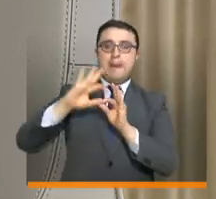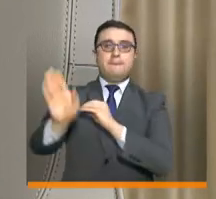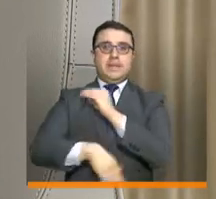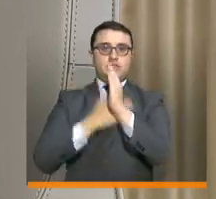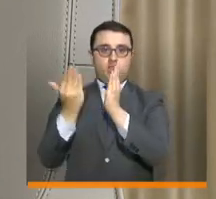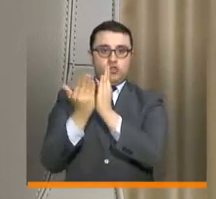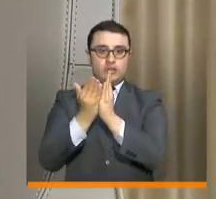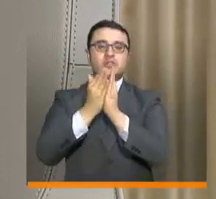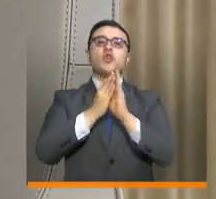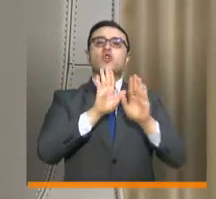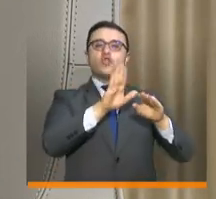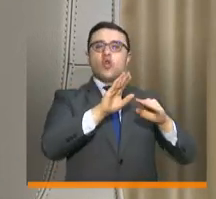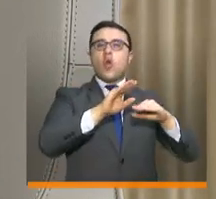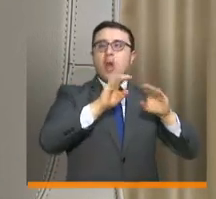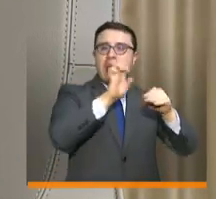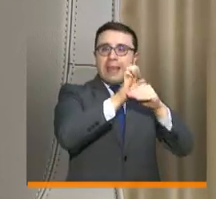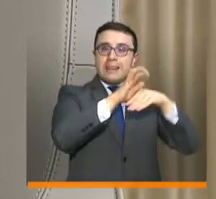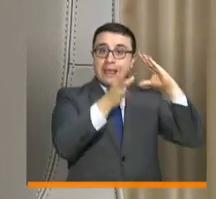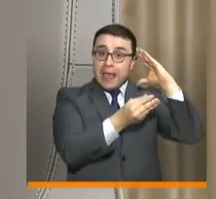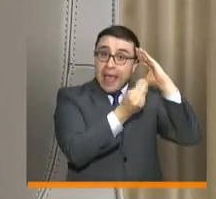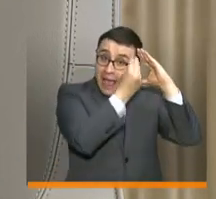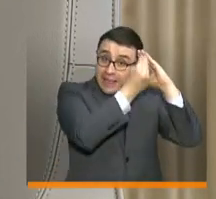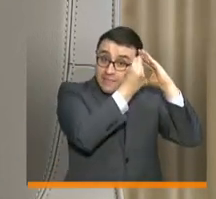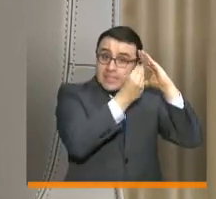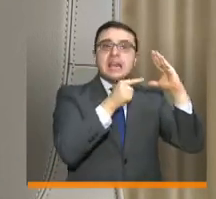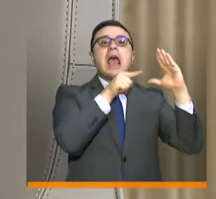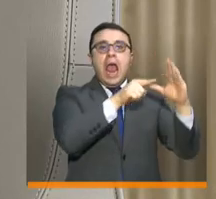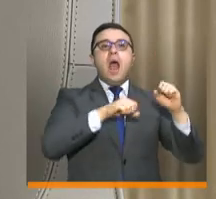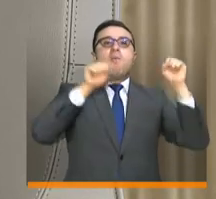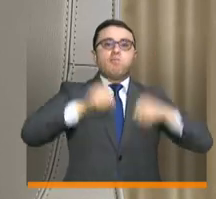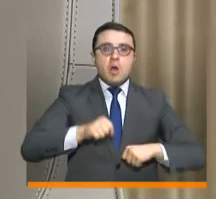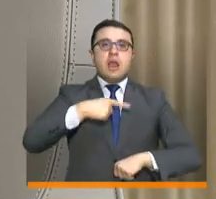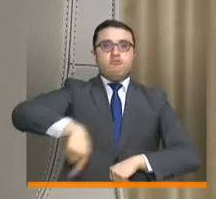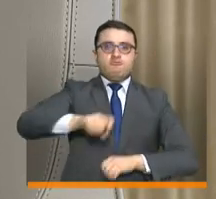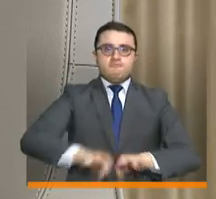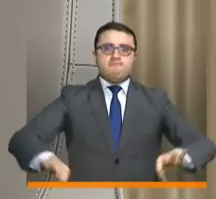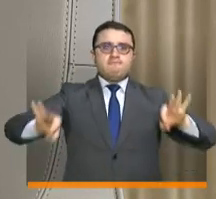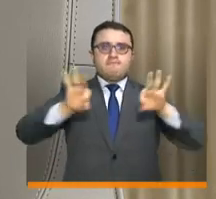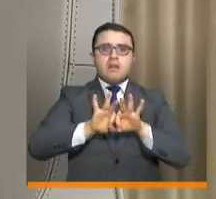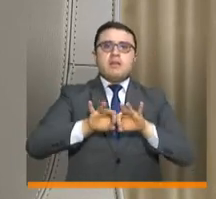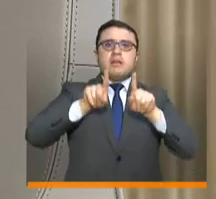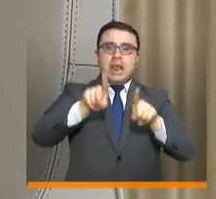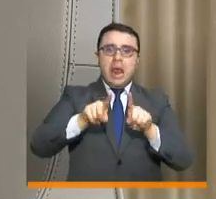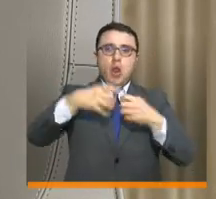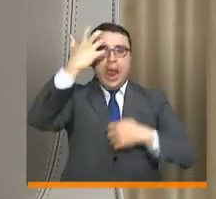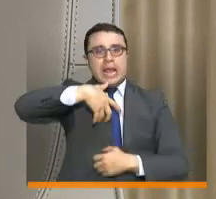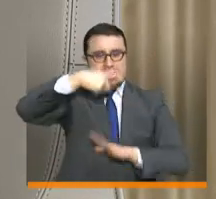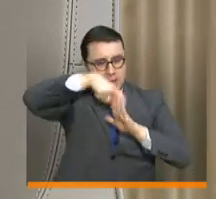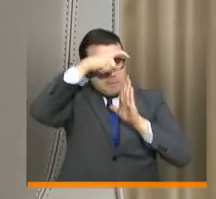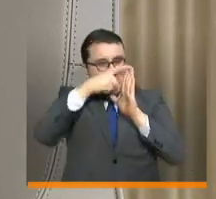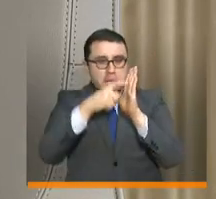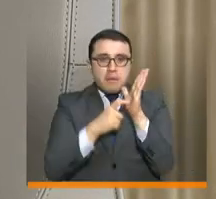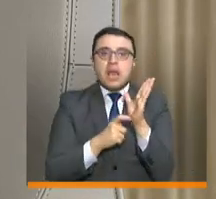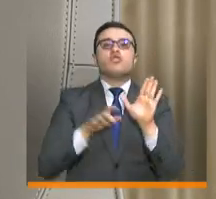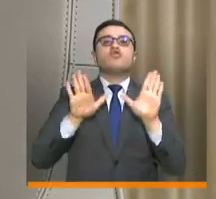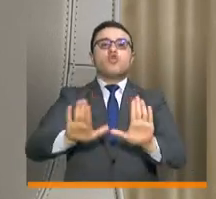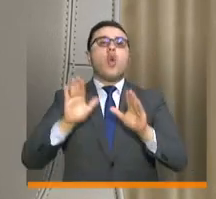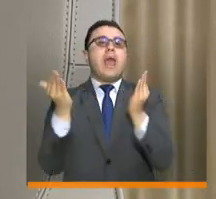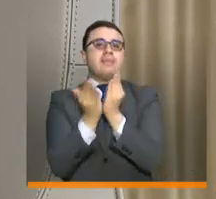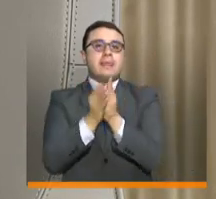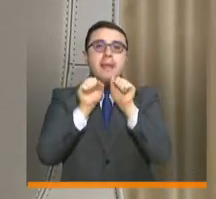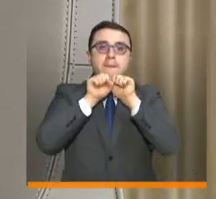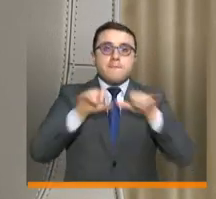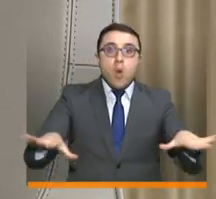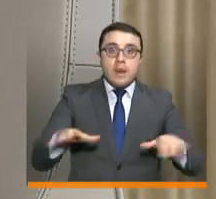Educación, el ICFES, para lograr hacer un aporte importante al valor de todas las pruebas de los estudiantes de las instituciones públicas.